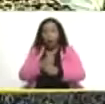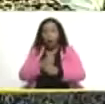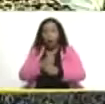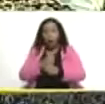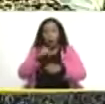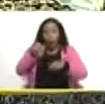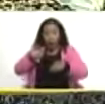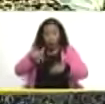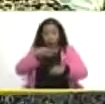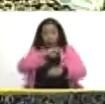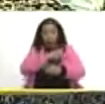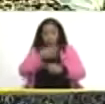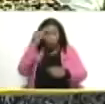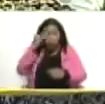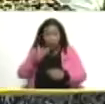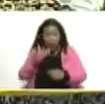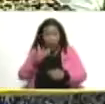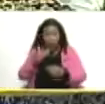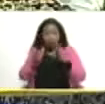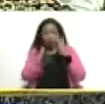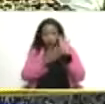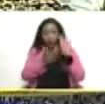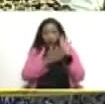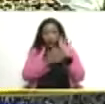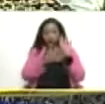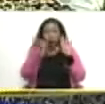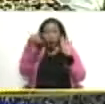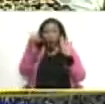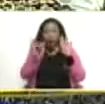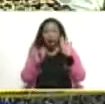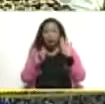verdad, nacionalista, patriótica, venezolanista.